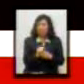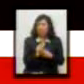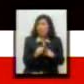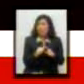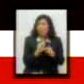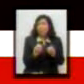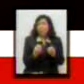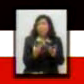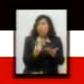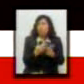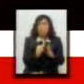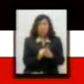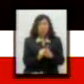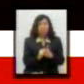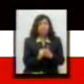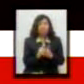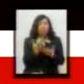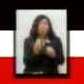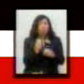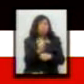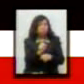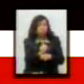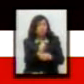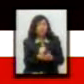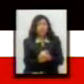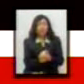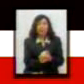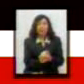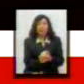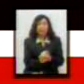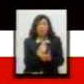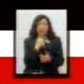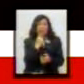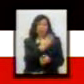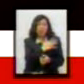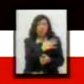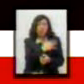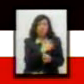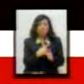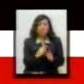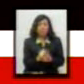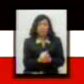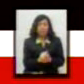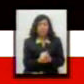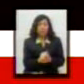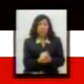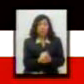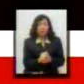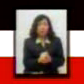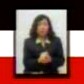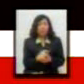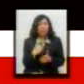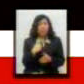de muchos factores pedagógicos y solamente se da en la secundaria y muchas veces llegan